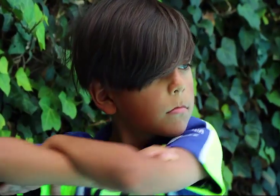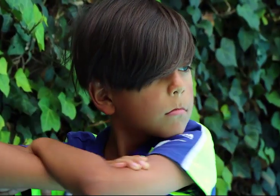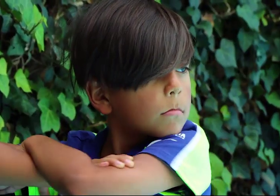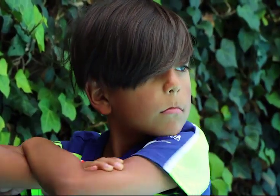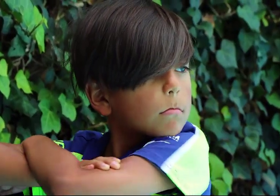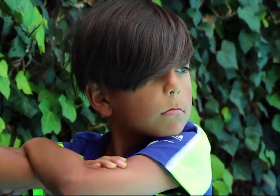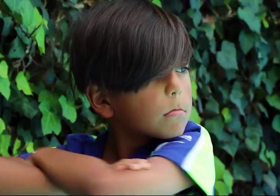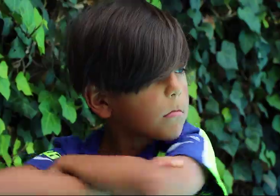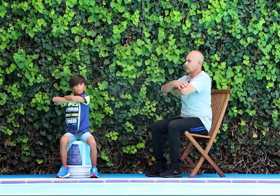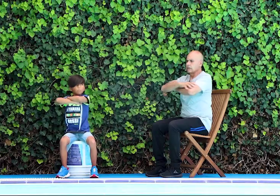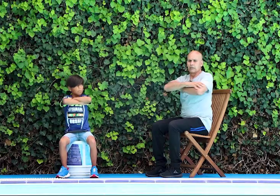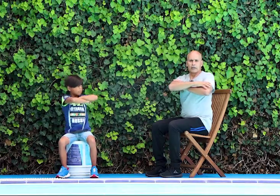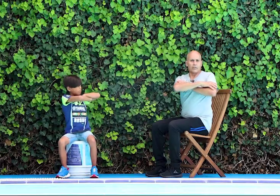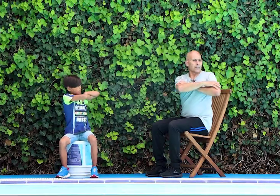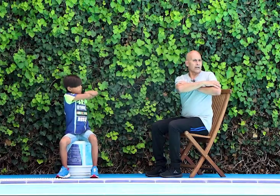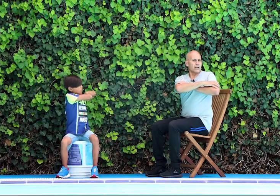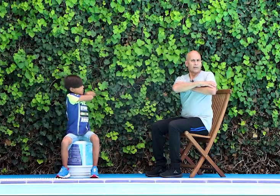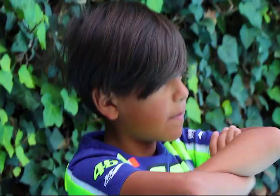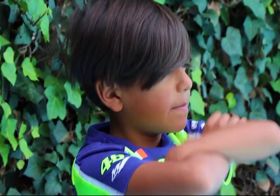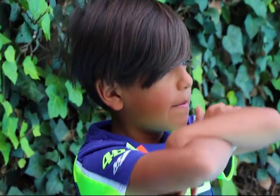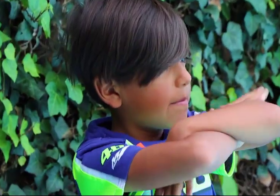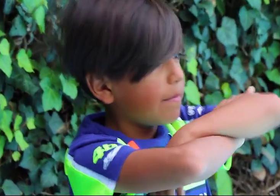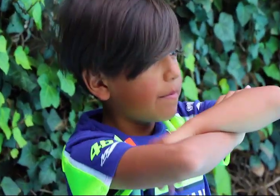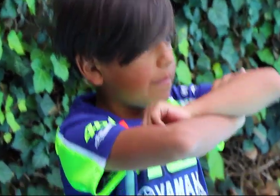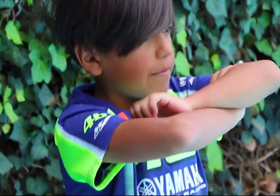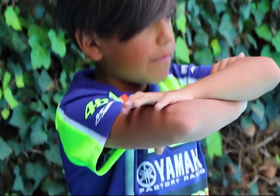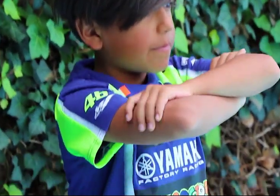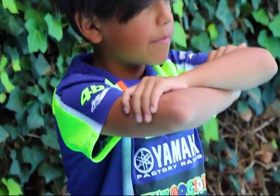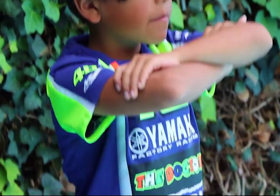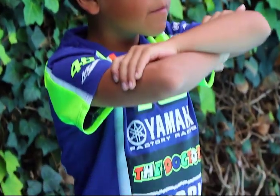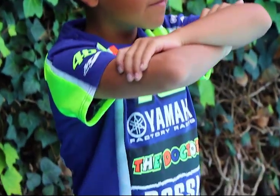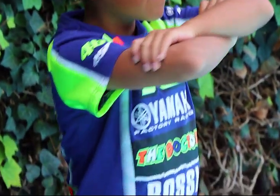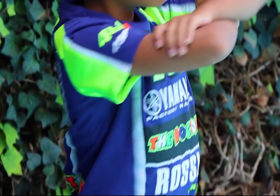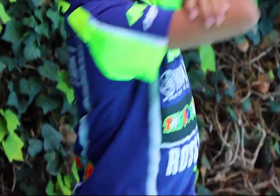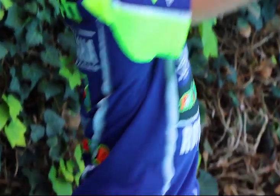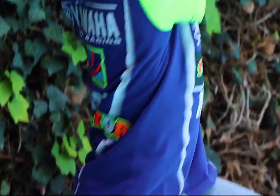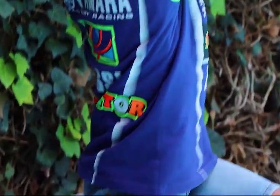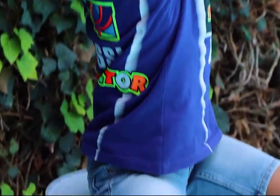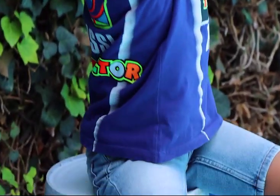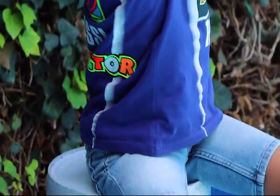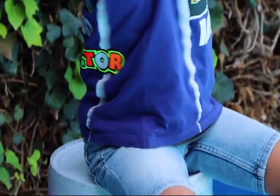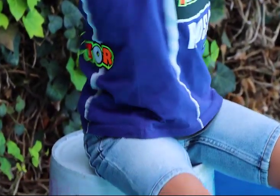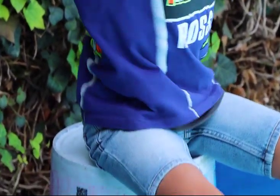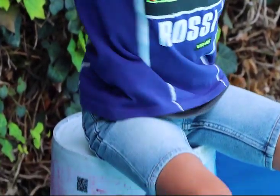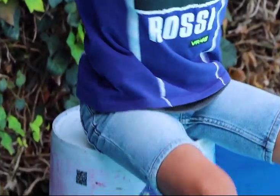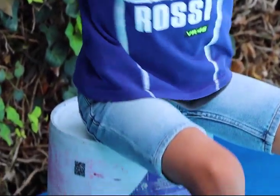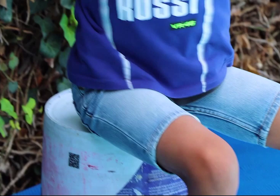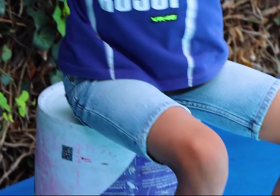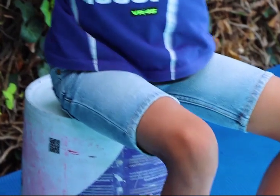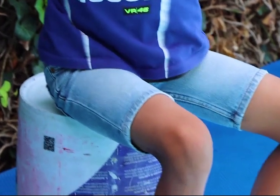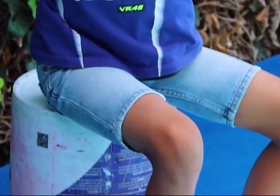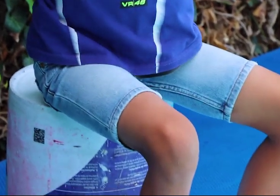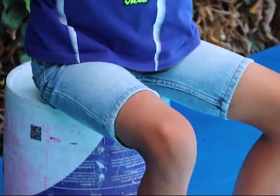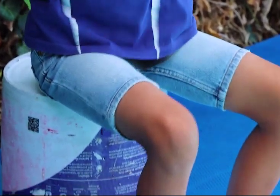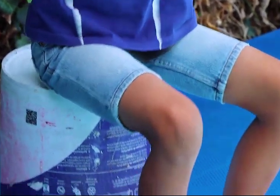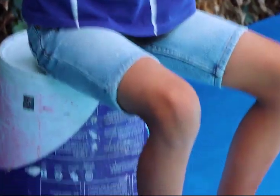acompañamos nuestro torso con la cabeza. Y hacemos rotación derecha,